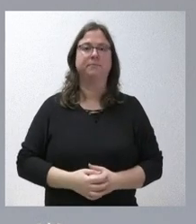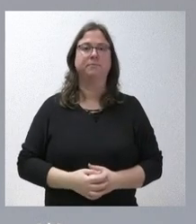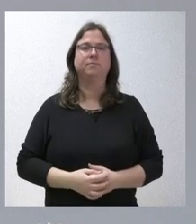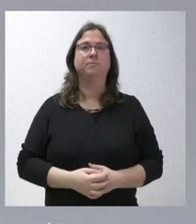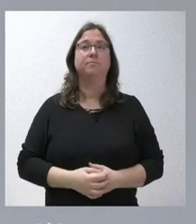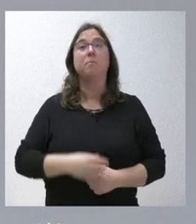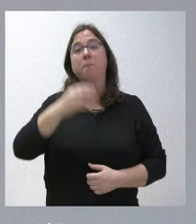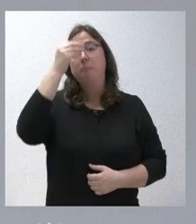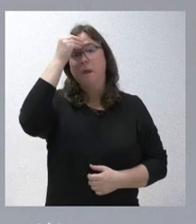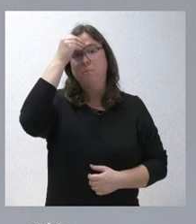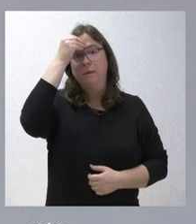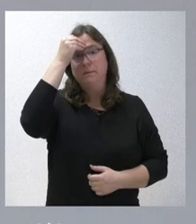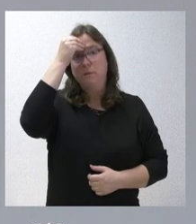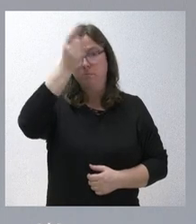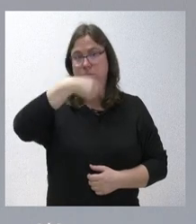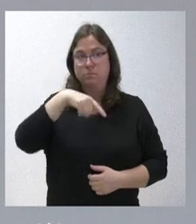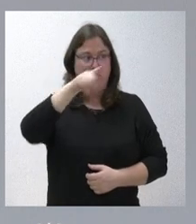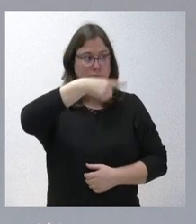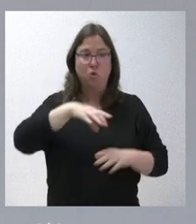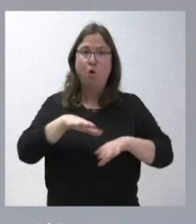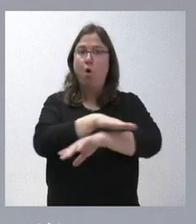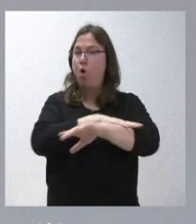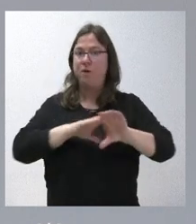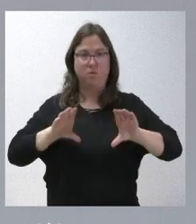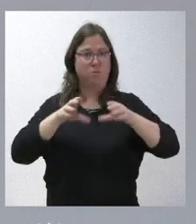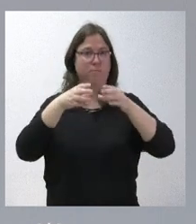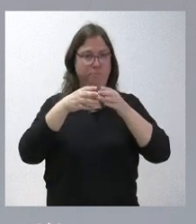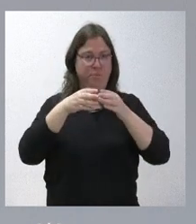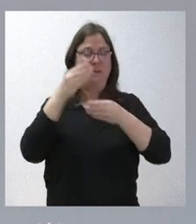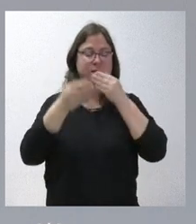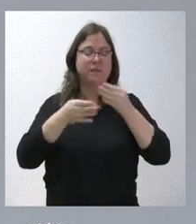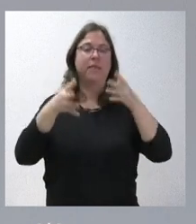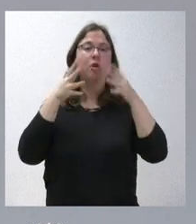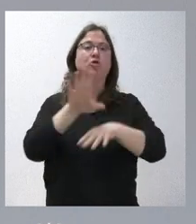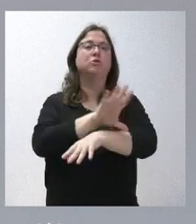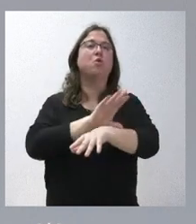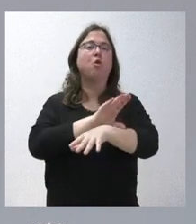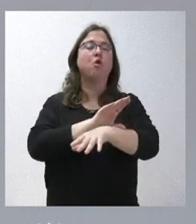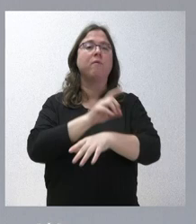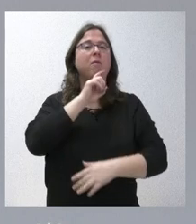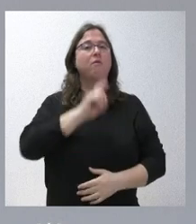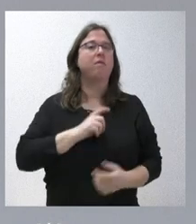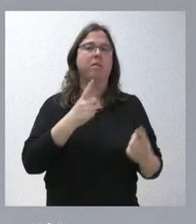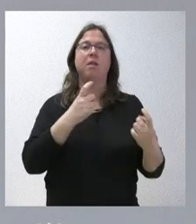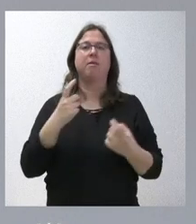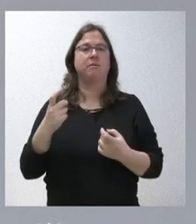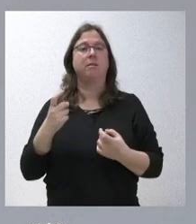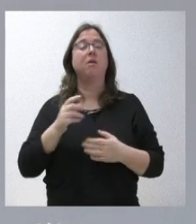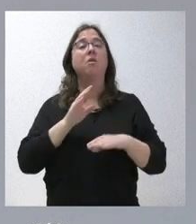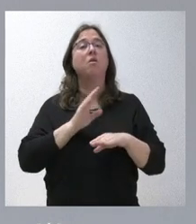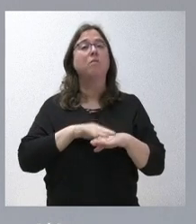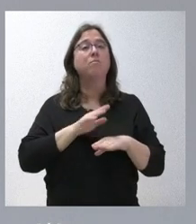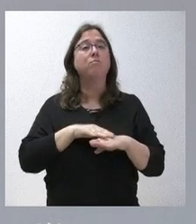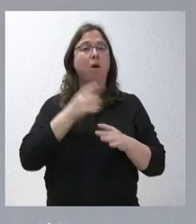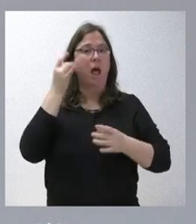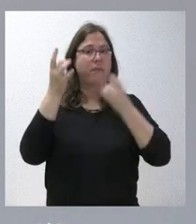consideramos y lo consideramos todo el gobierno por eso se ha adoptado en el consejo de gobierno que este es un ente necesario tenga en cuenta que este tipo de actividad